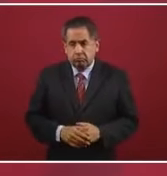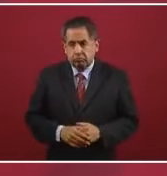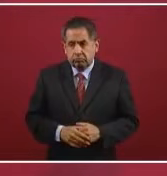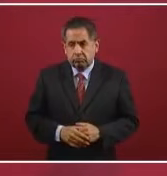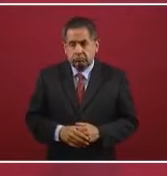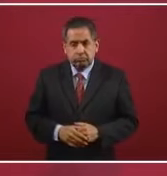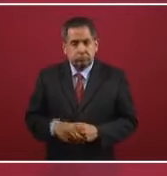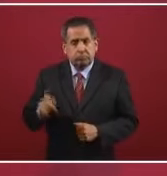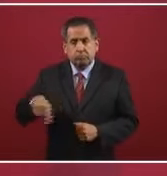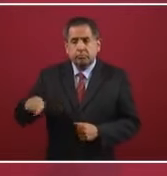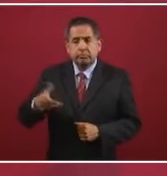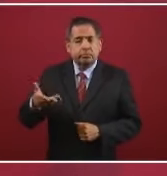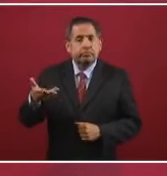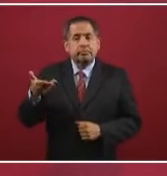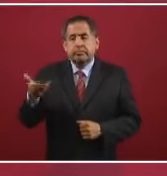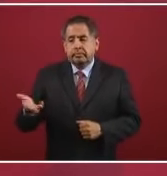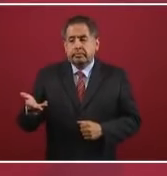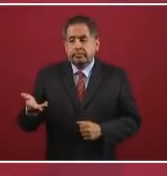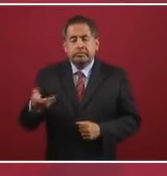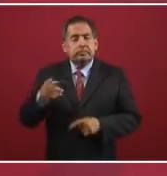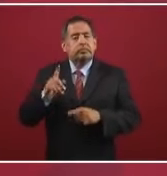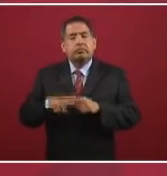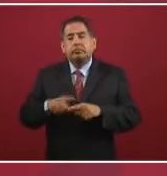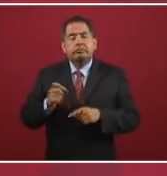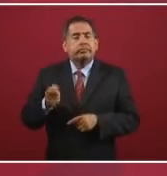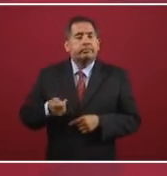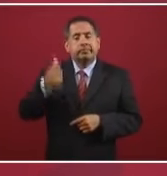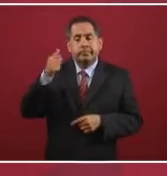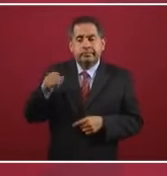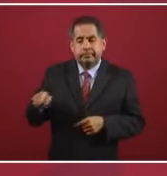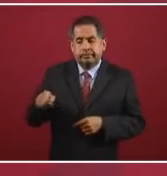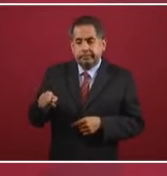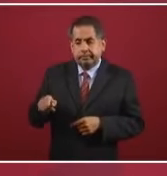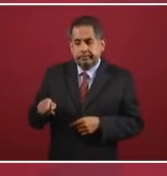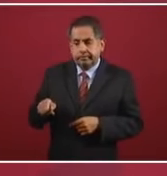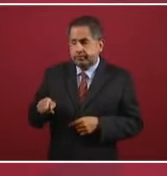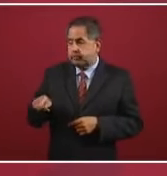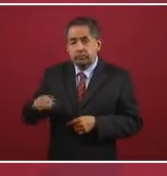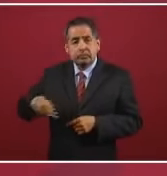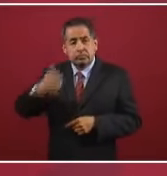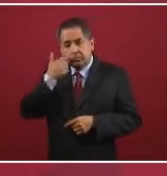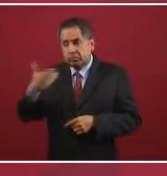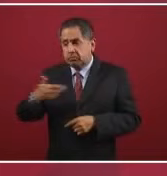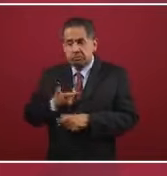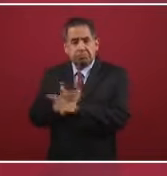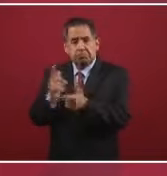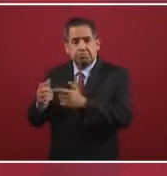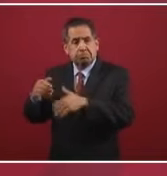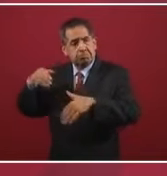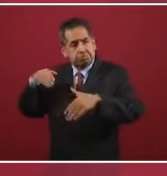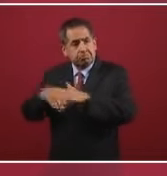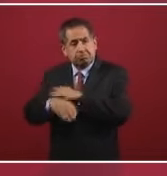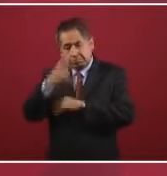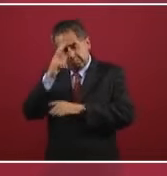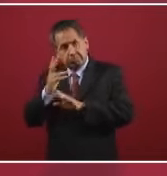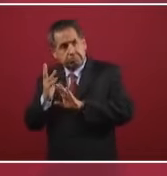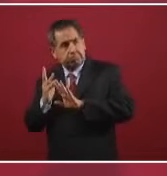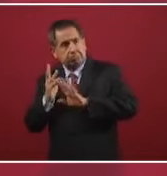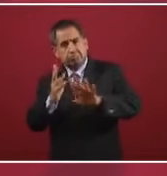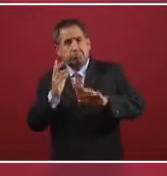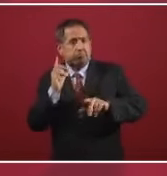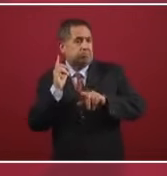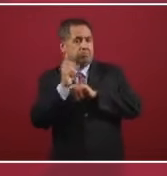La petición entonces originaria era que se les deje transitar libremente por México